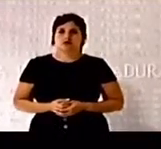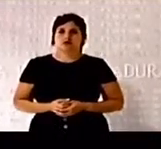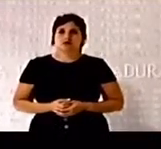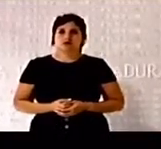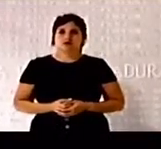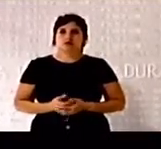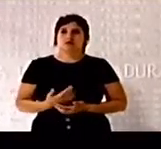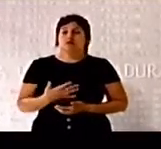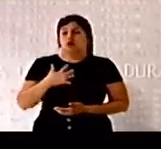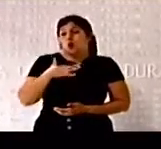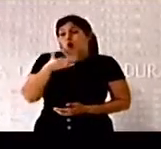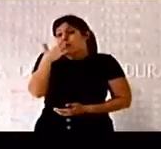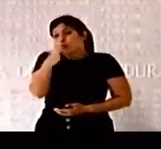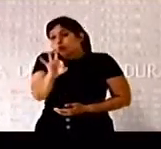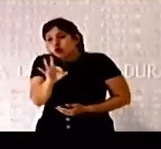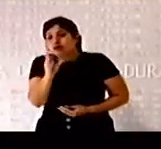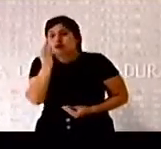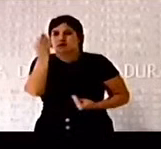Pudiésemos pensar